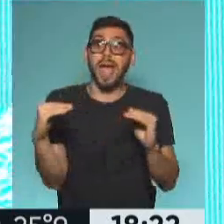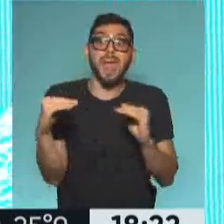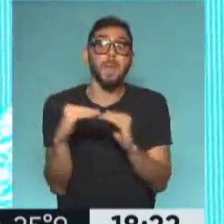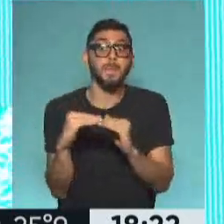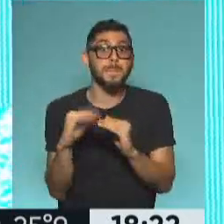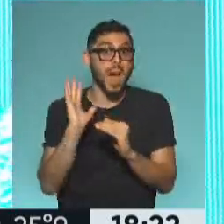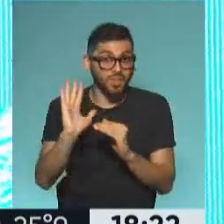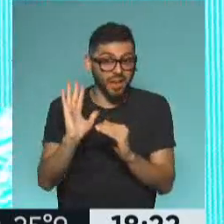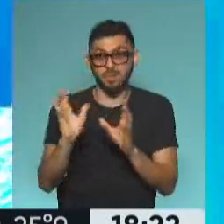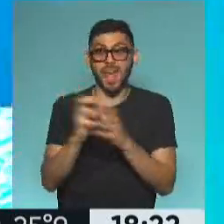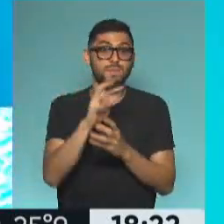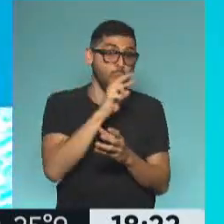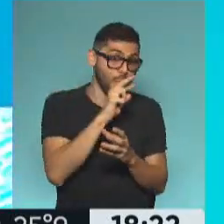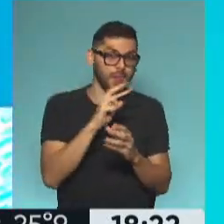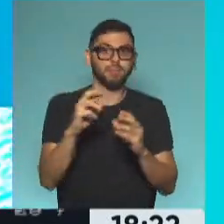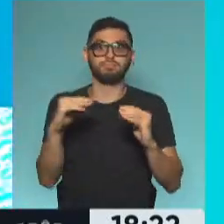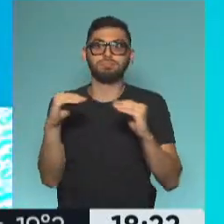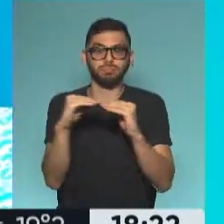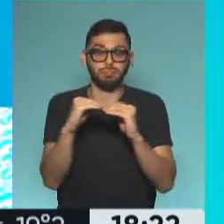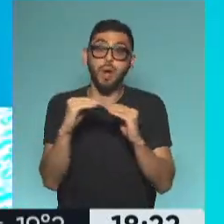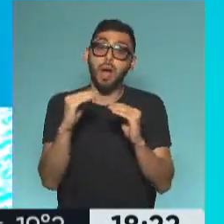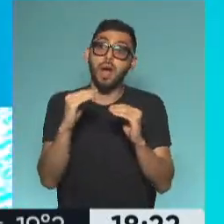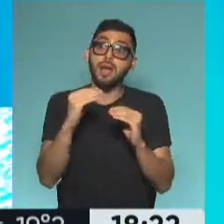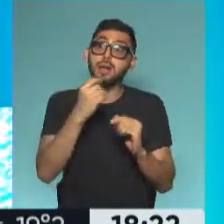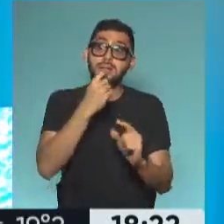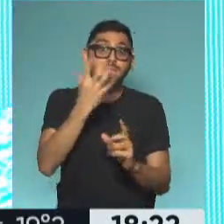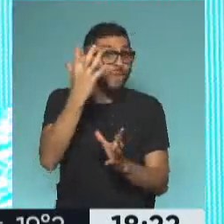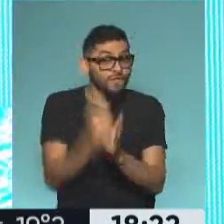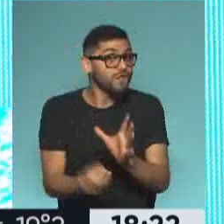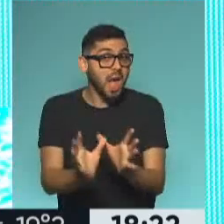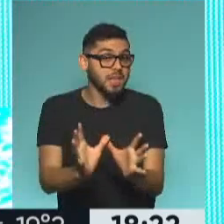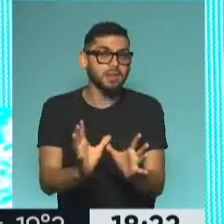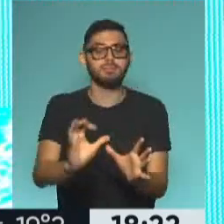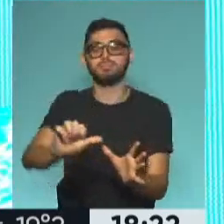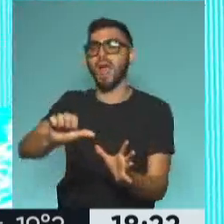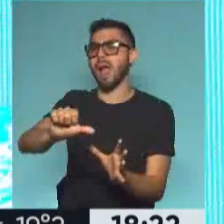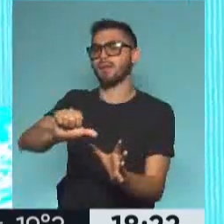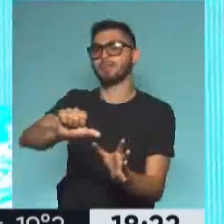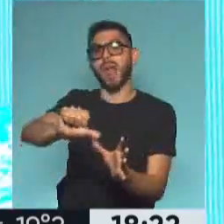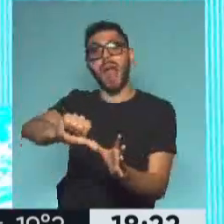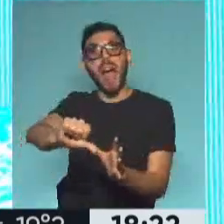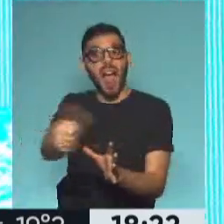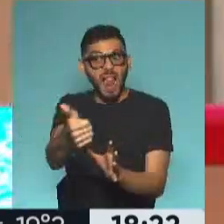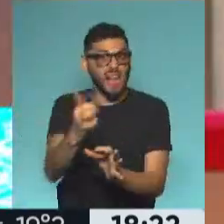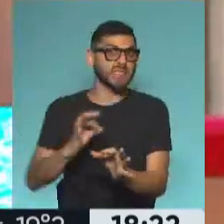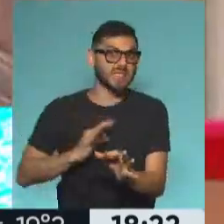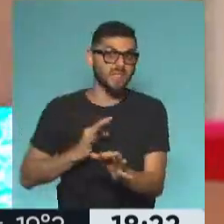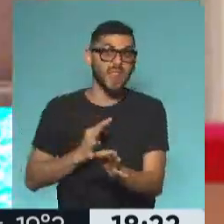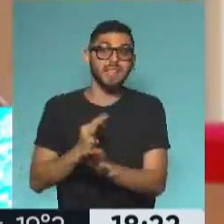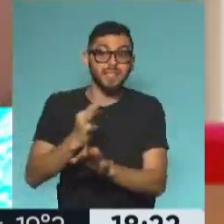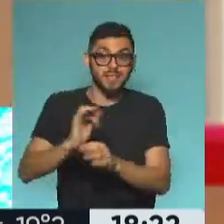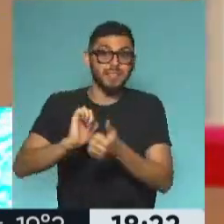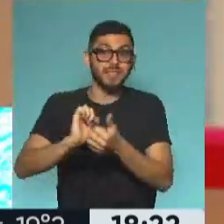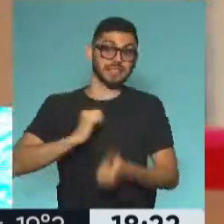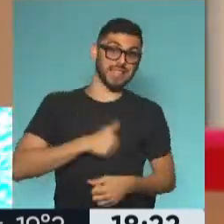de empatar con el equipo verde. Si no, el ganador en la prueba de educación sexual integral será